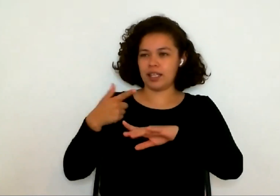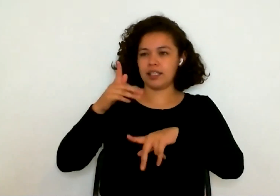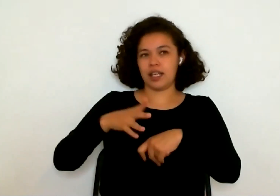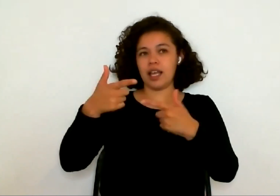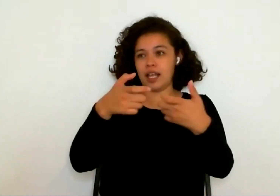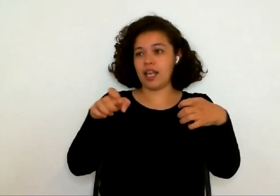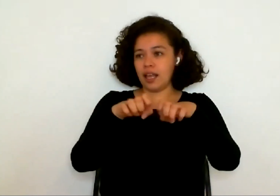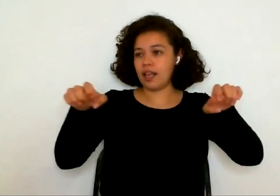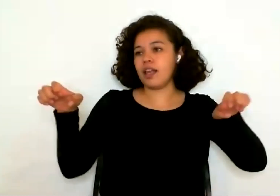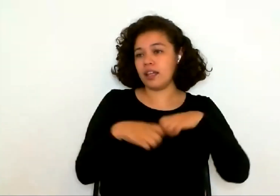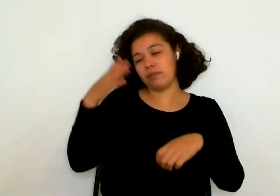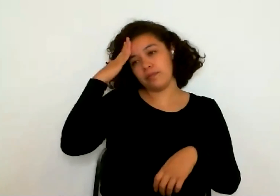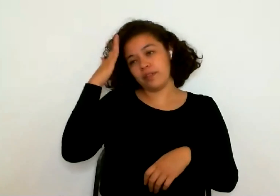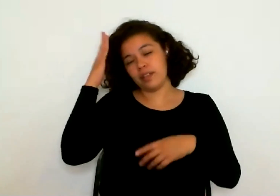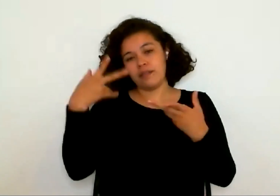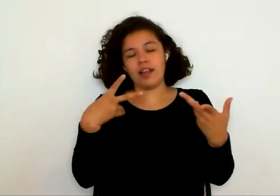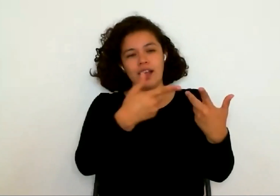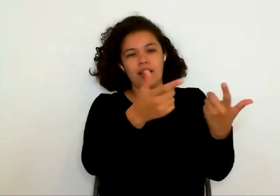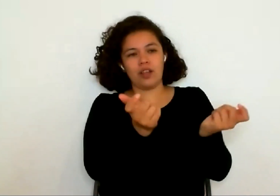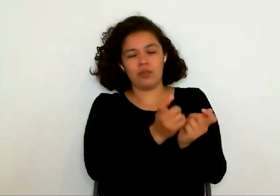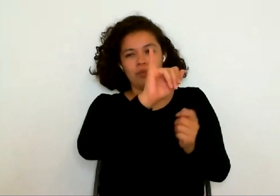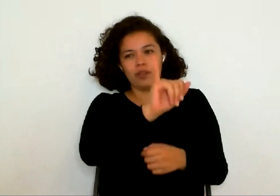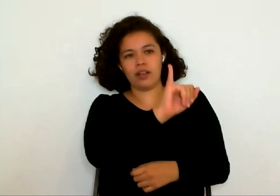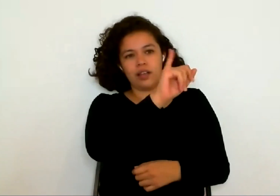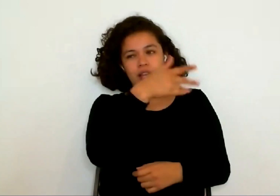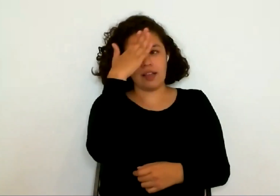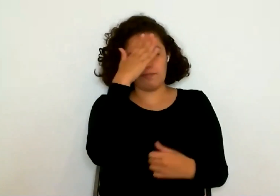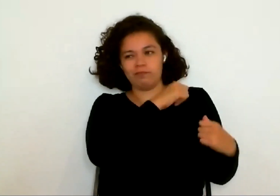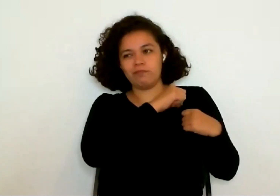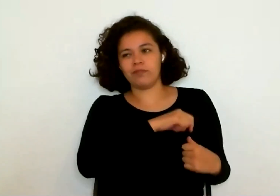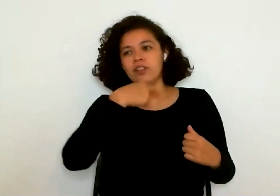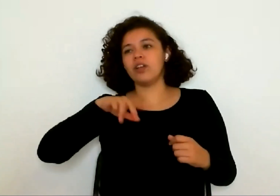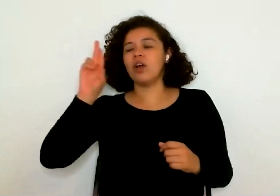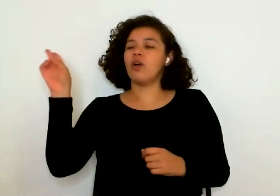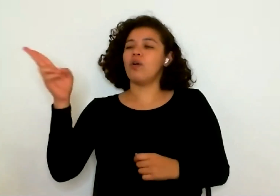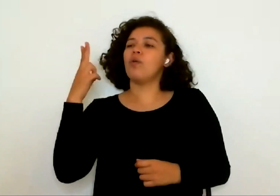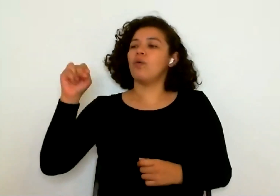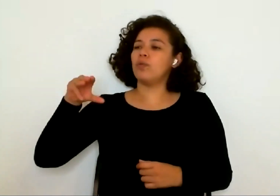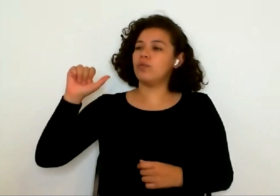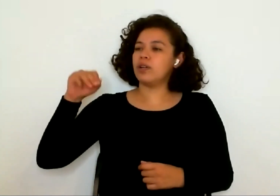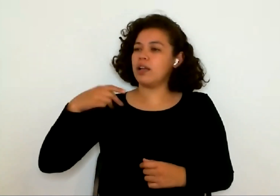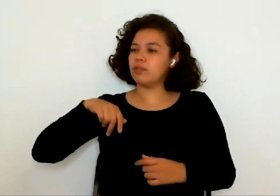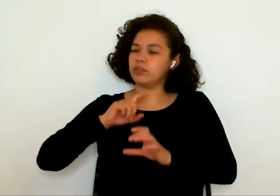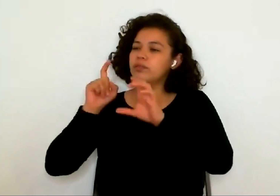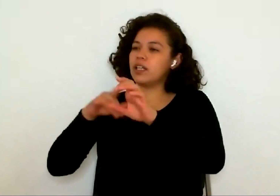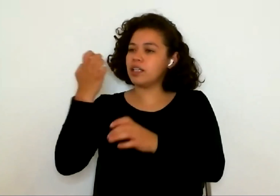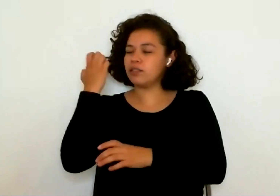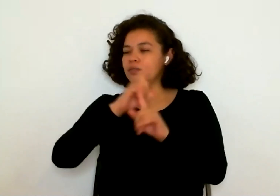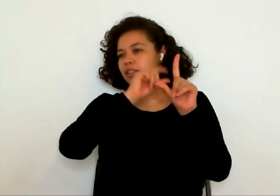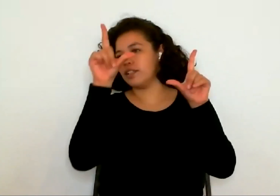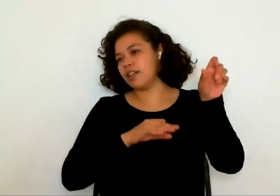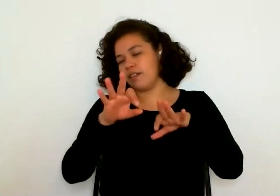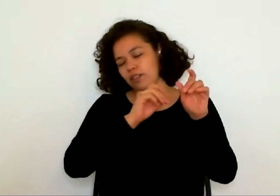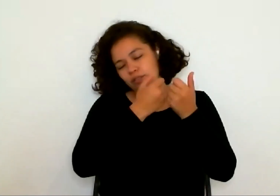el equipo que fue invitado por parte de estamos en la Universidad Nacional Autónoma de México, en la Escuela Nacional de Trabajo